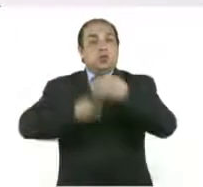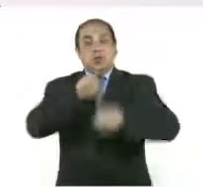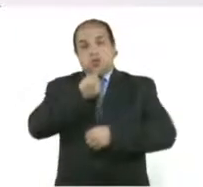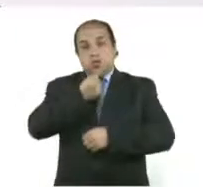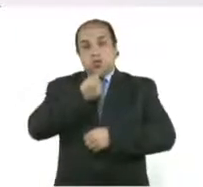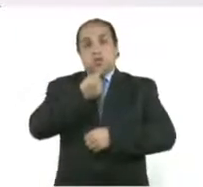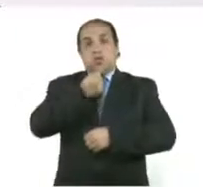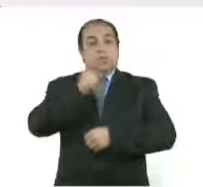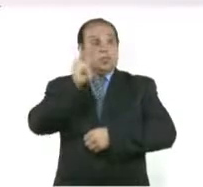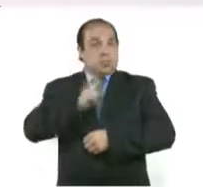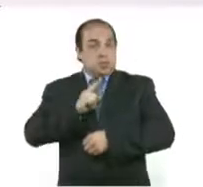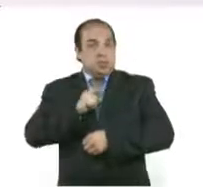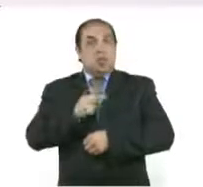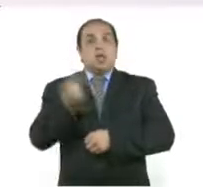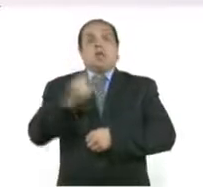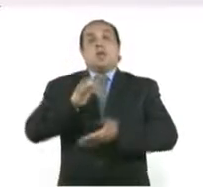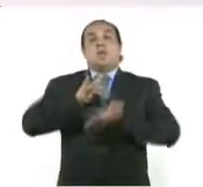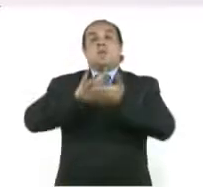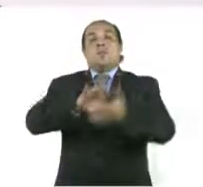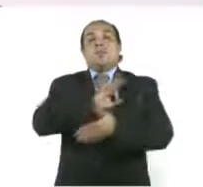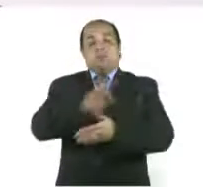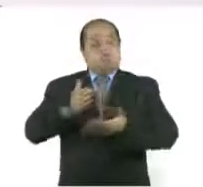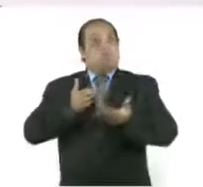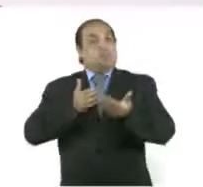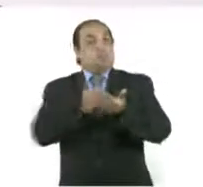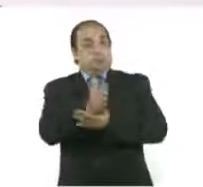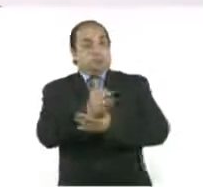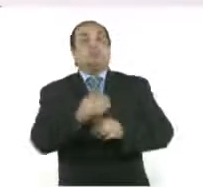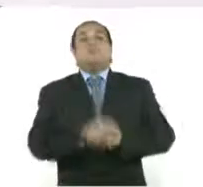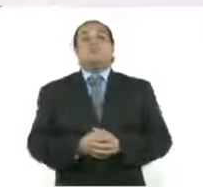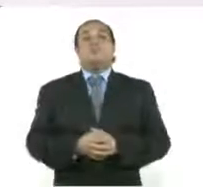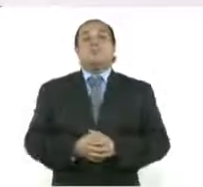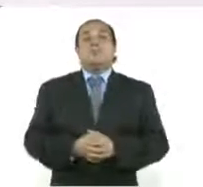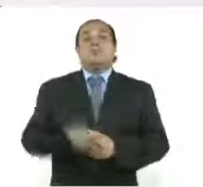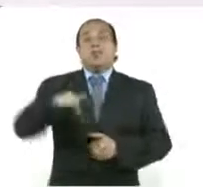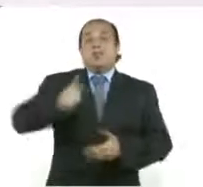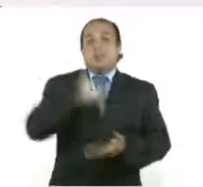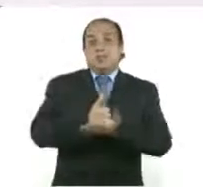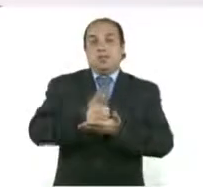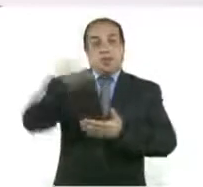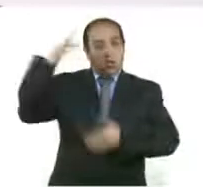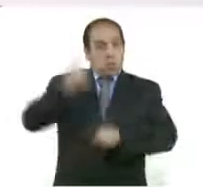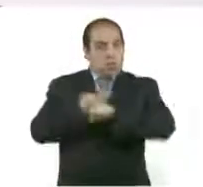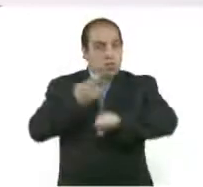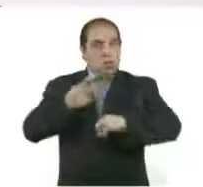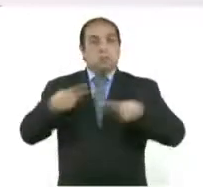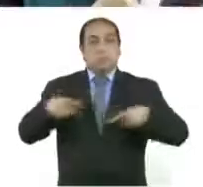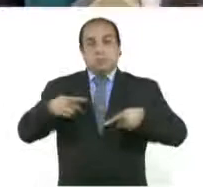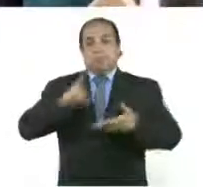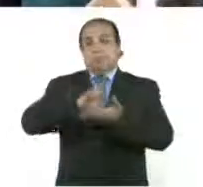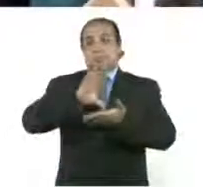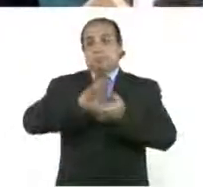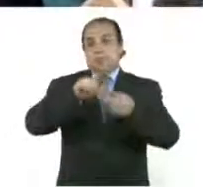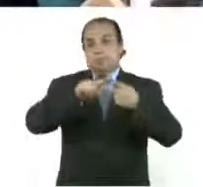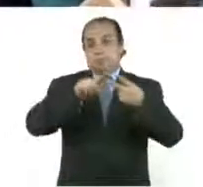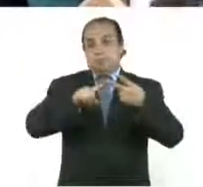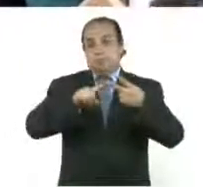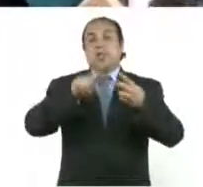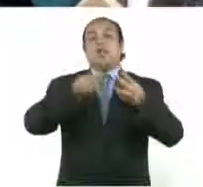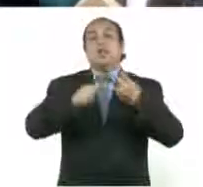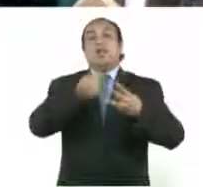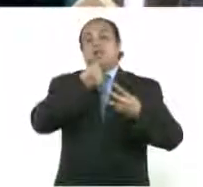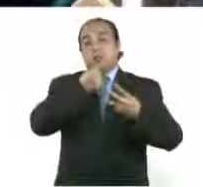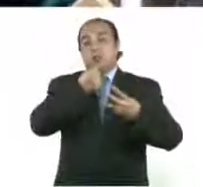apoyo para poder salir adelante. Así que en la ciudad, adulto mayor, personas con discapacidad y